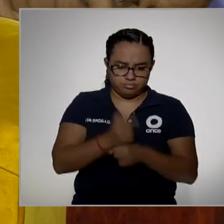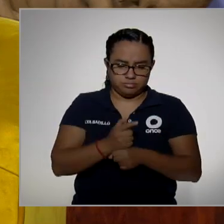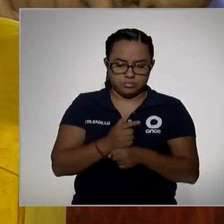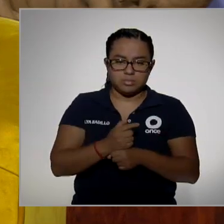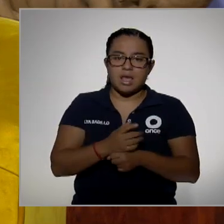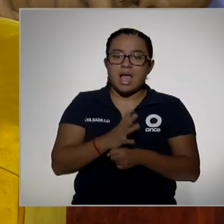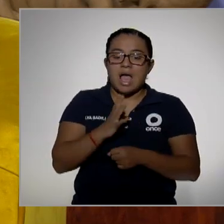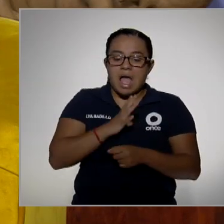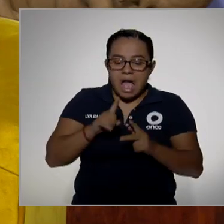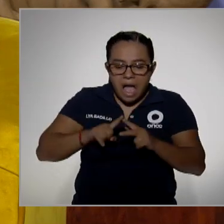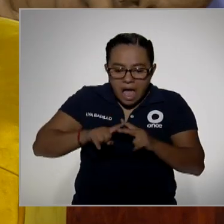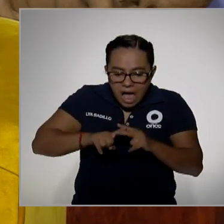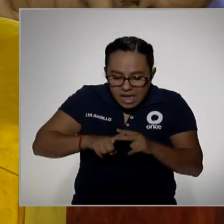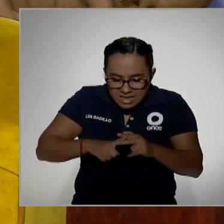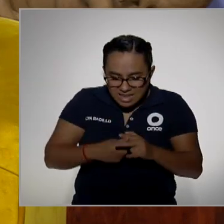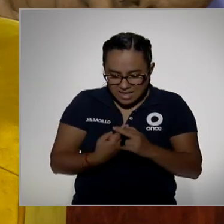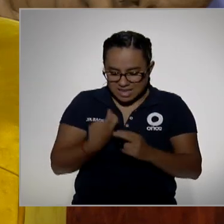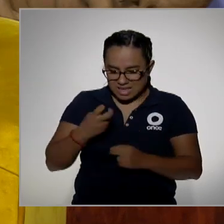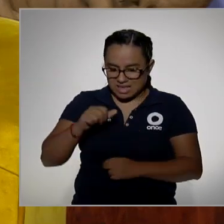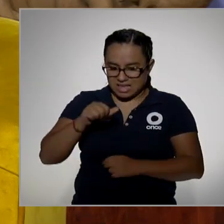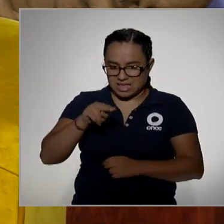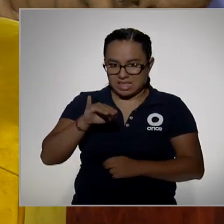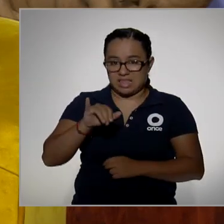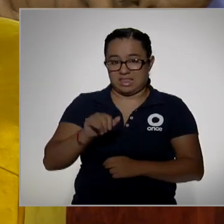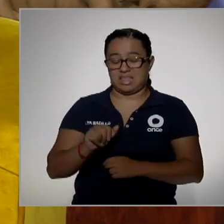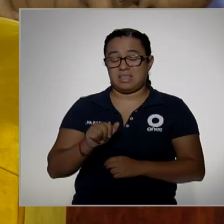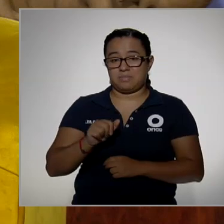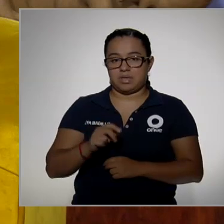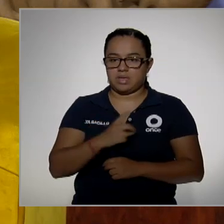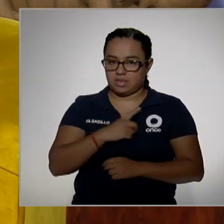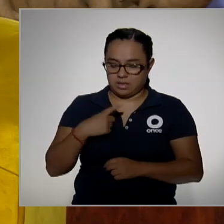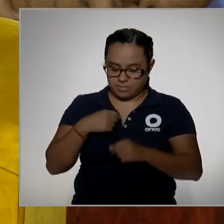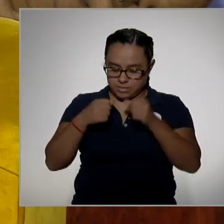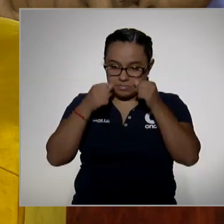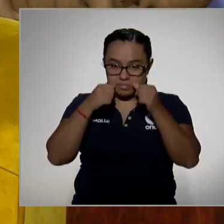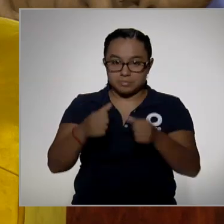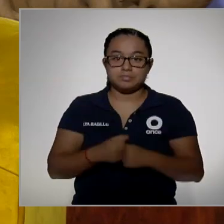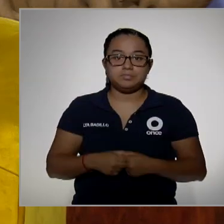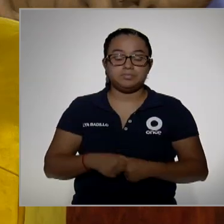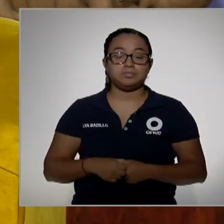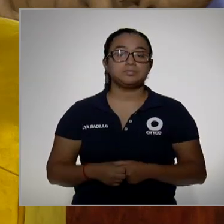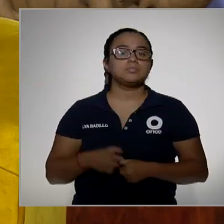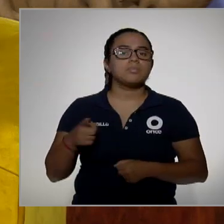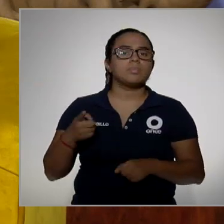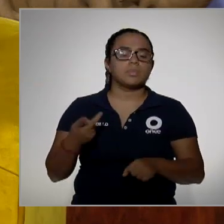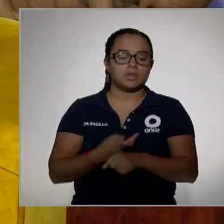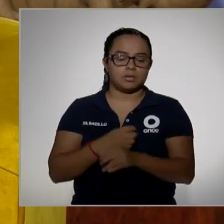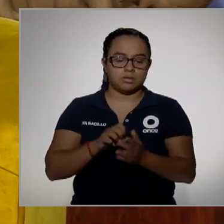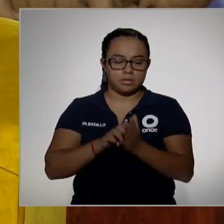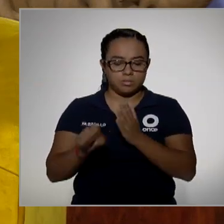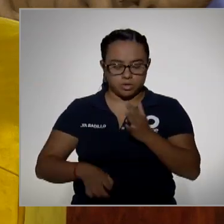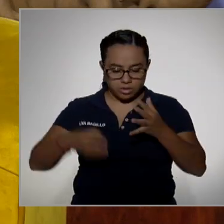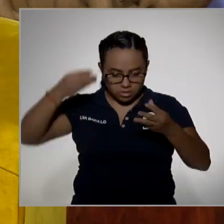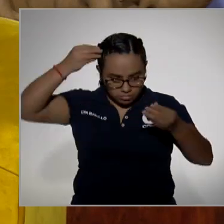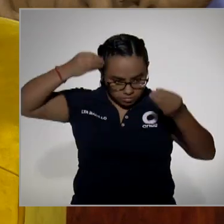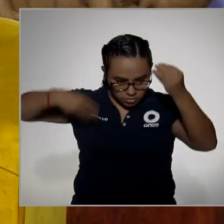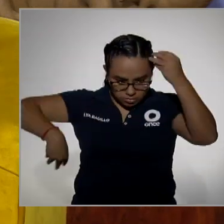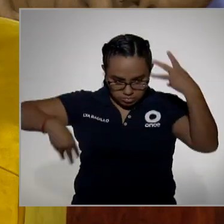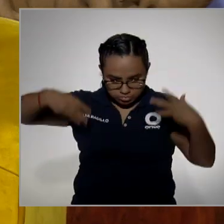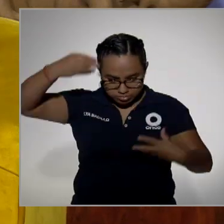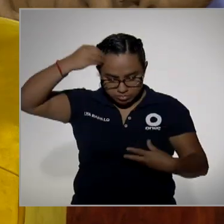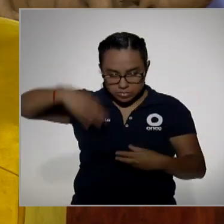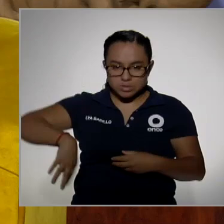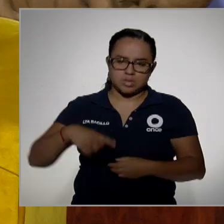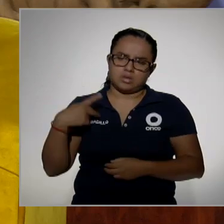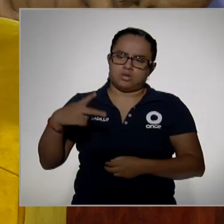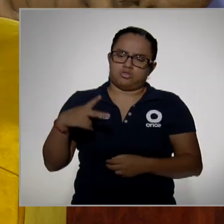principios de anemia desde ahí pues hay que estar muy pendiente y dice que a ella lo que le pasa es que se le cae el cabello ella tiene